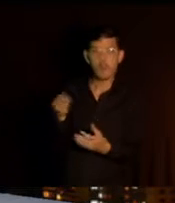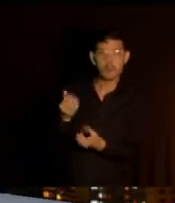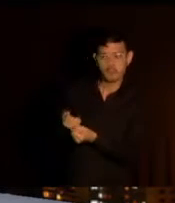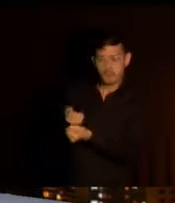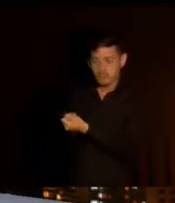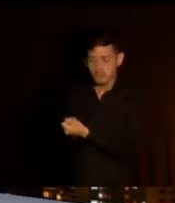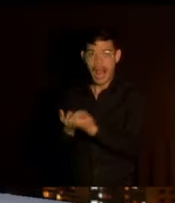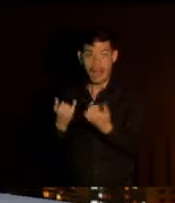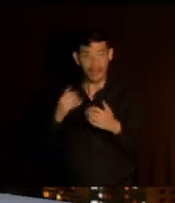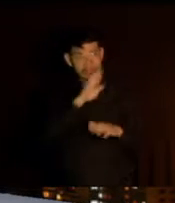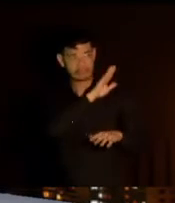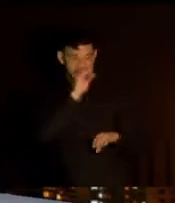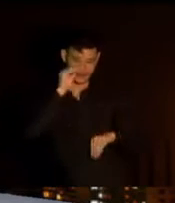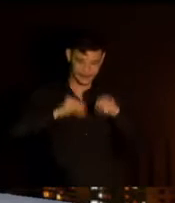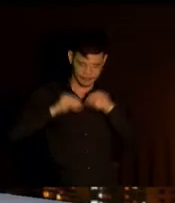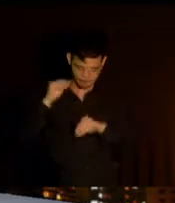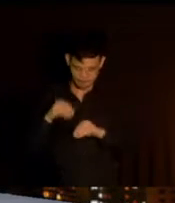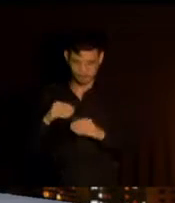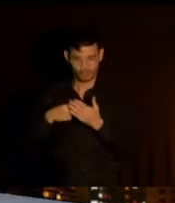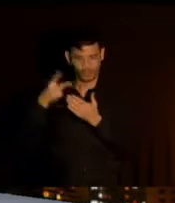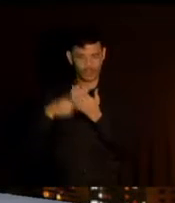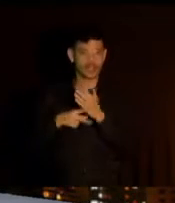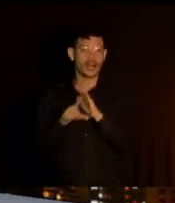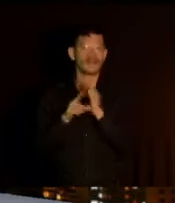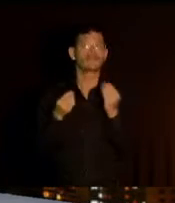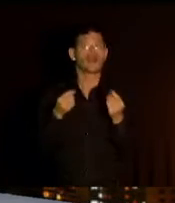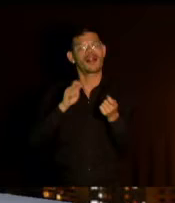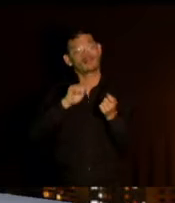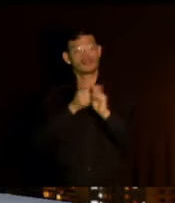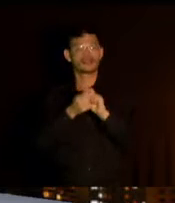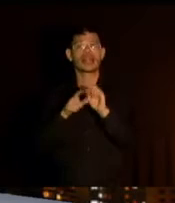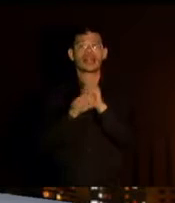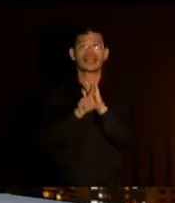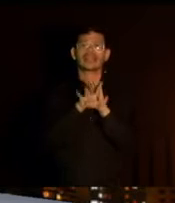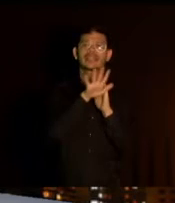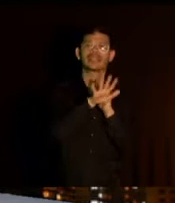que permita actualizar la ley 582 del 2000?